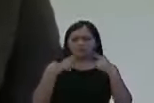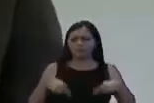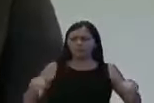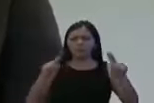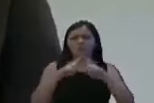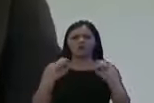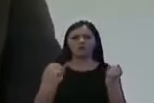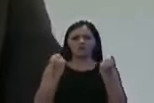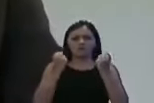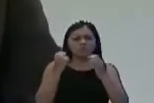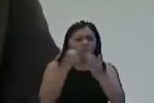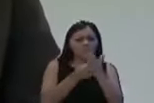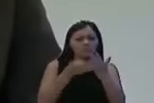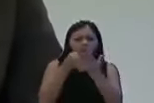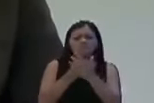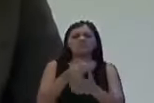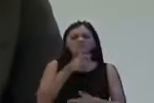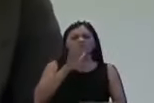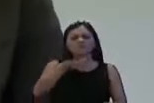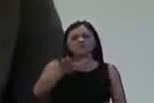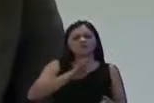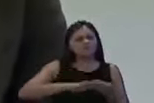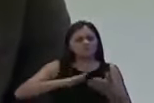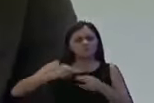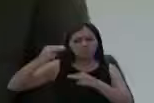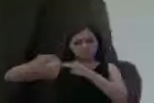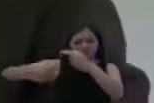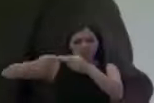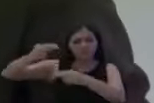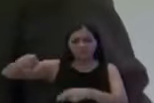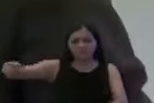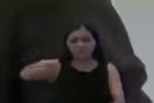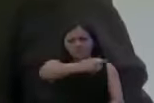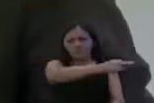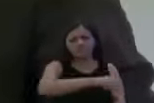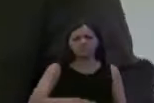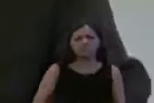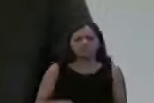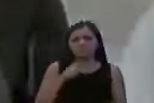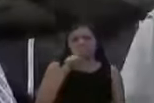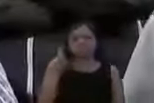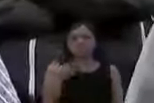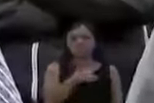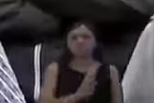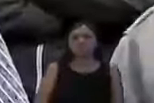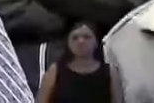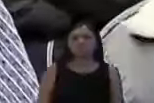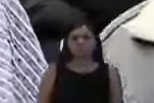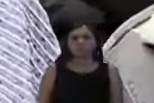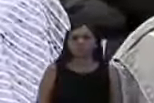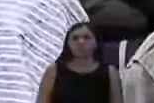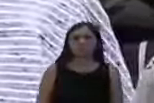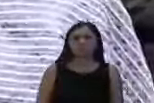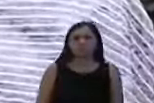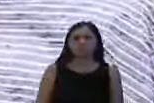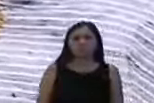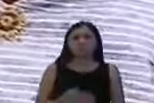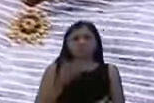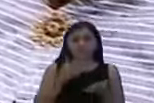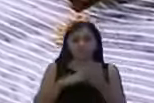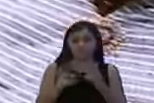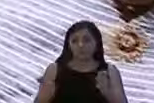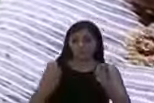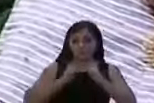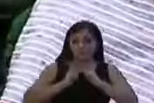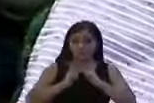Qué estamos luchando quién de ustedes ha recibido una herencia alguna vez en su vida quién ustedes y si lo han recibido